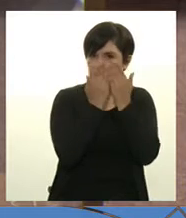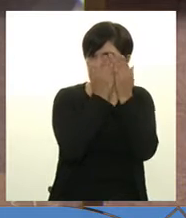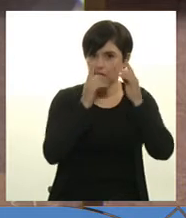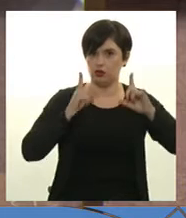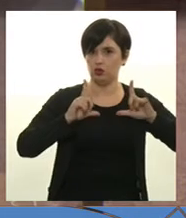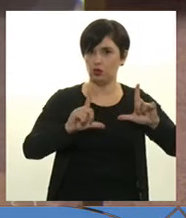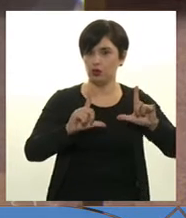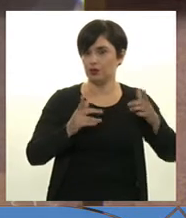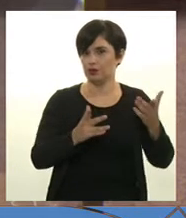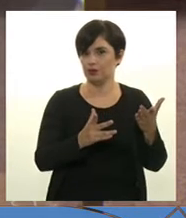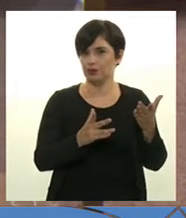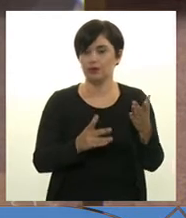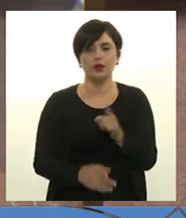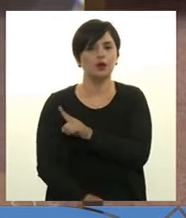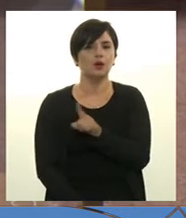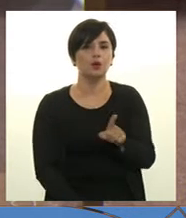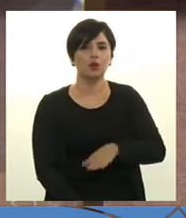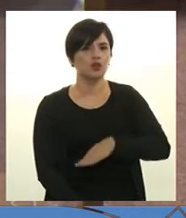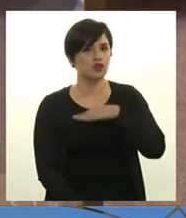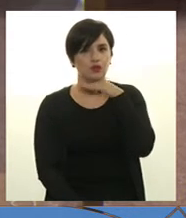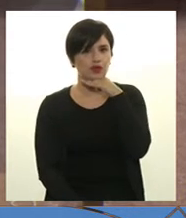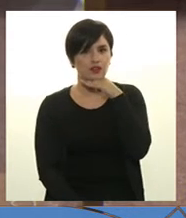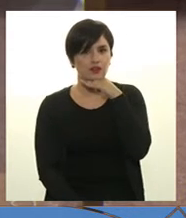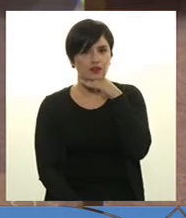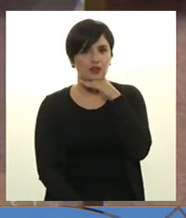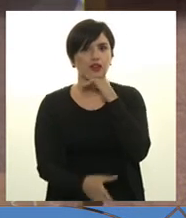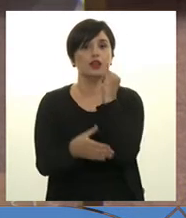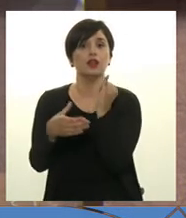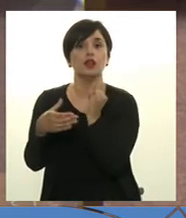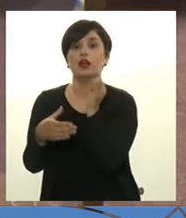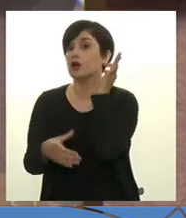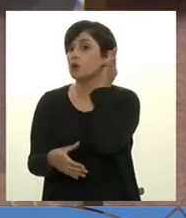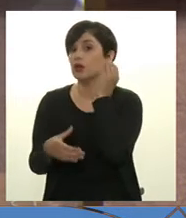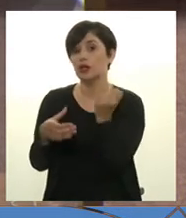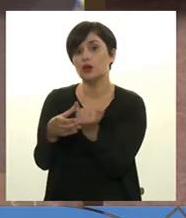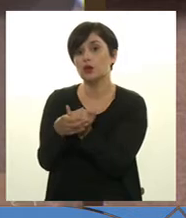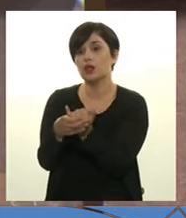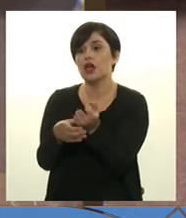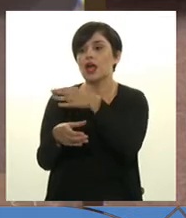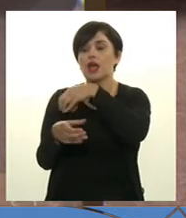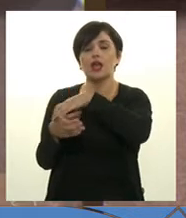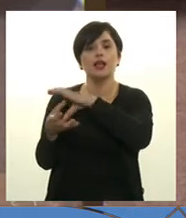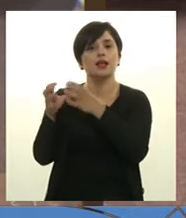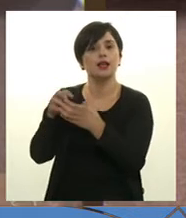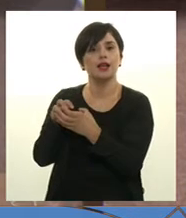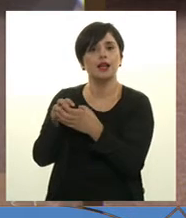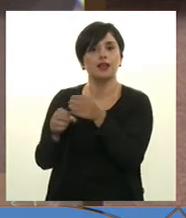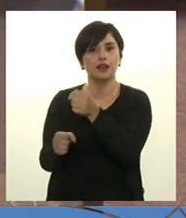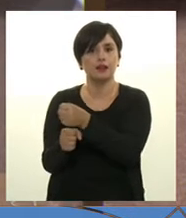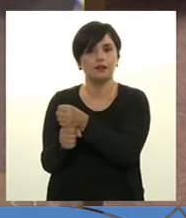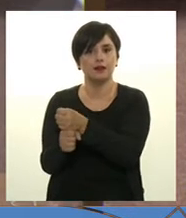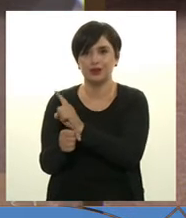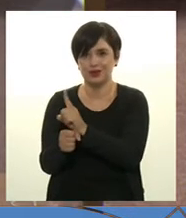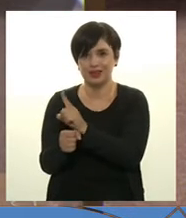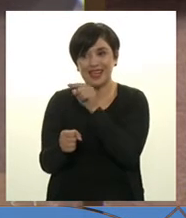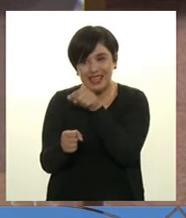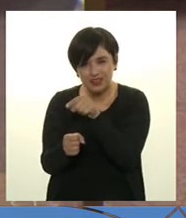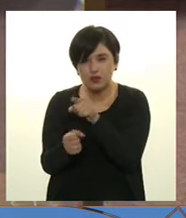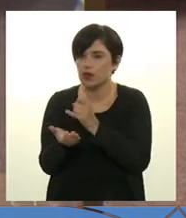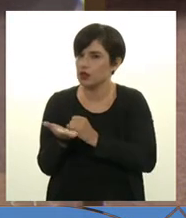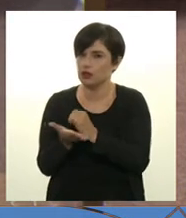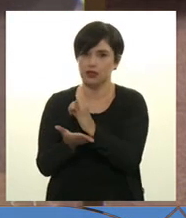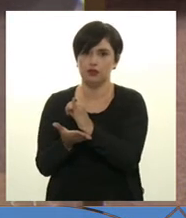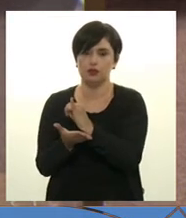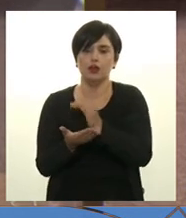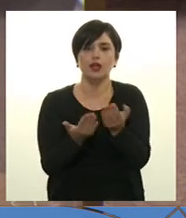basta y quiero recalcarlo no basta con la inclusión de la mujer en el mundo del trabajo ese es el desde necesitamos que se